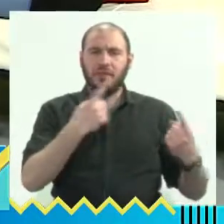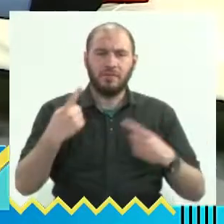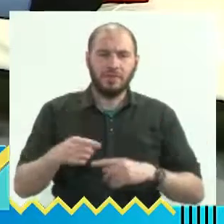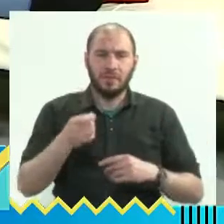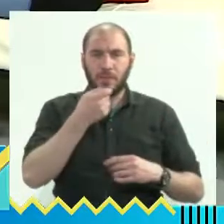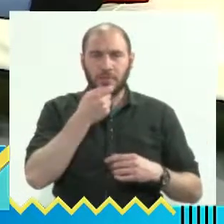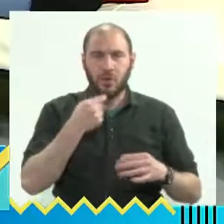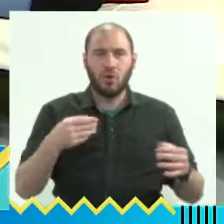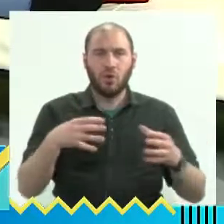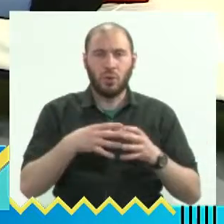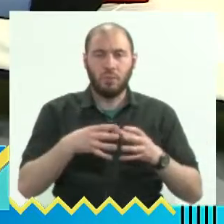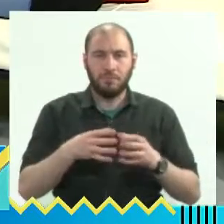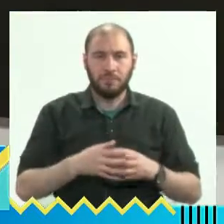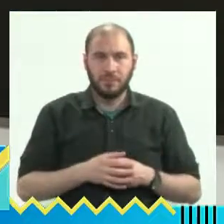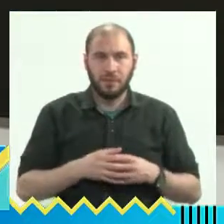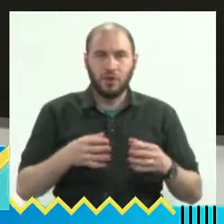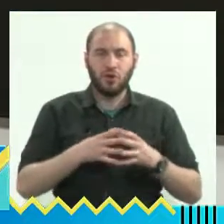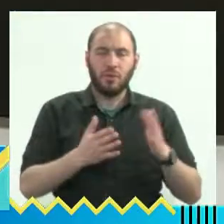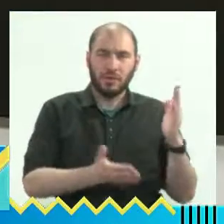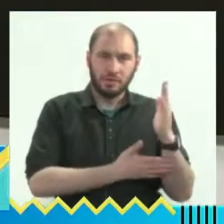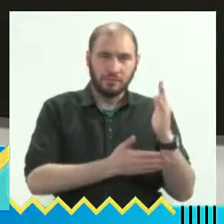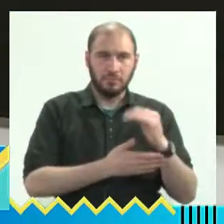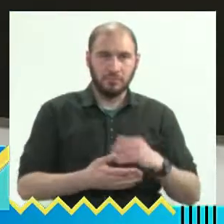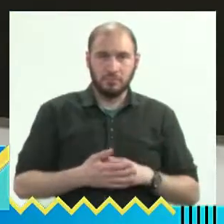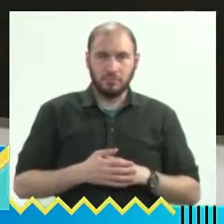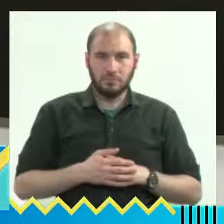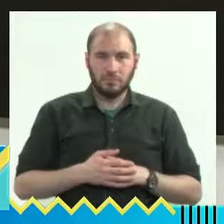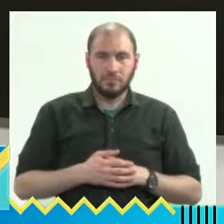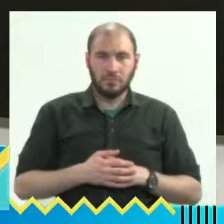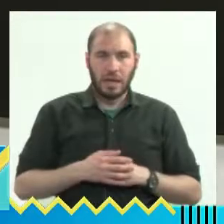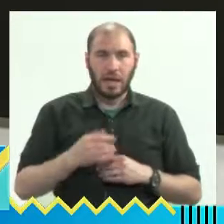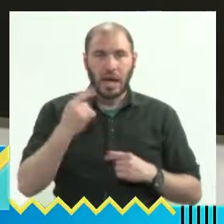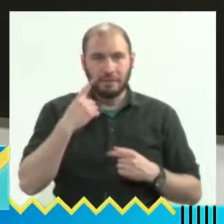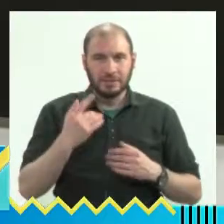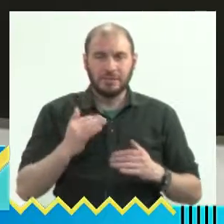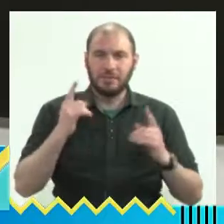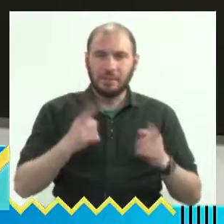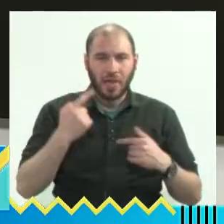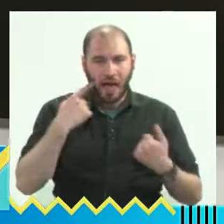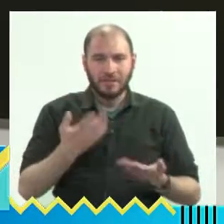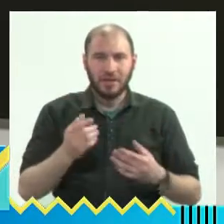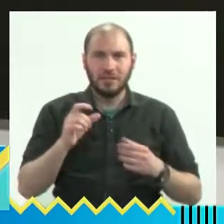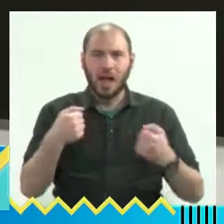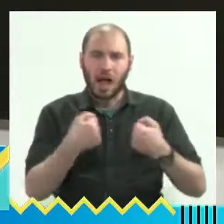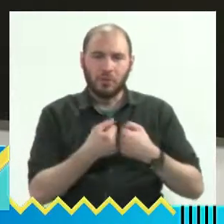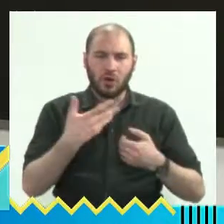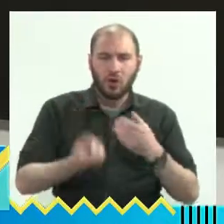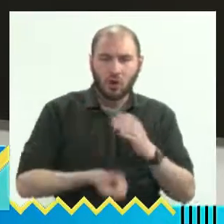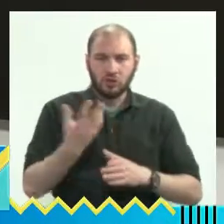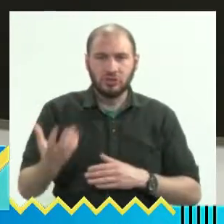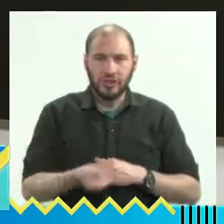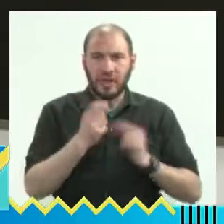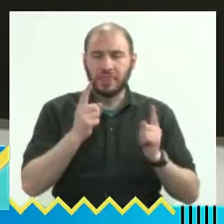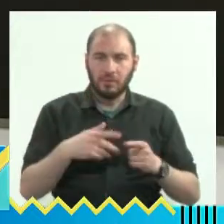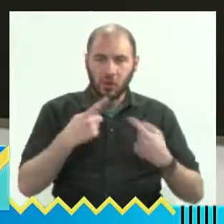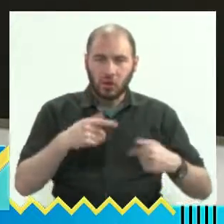por ejemplo, con el partido, con el Frente de Izquierda? Como para ponerlas ahí, también ver esos consensos que se van generando y las cosas que se